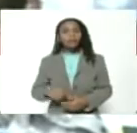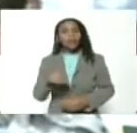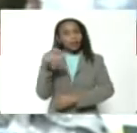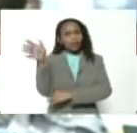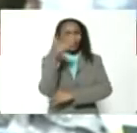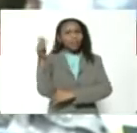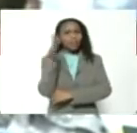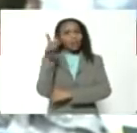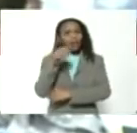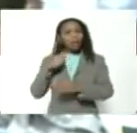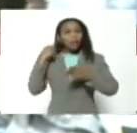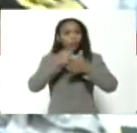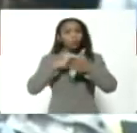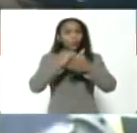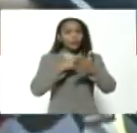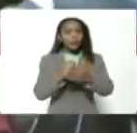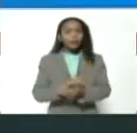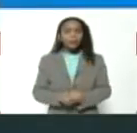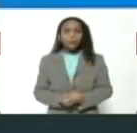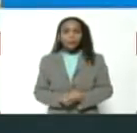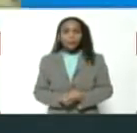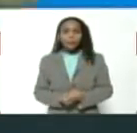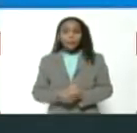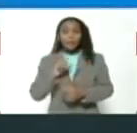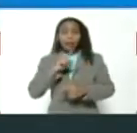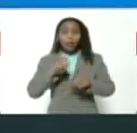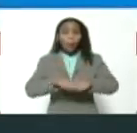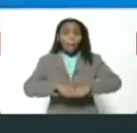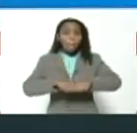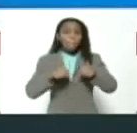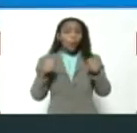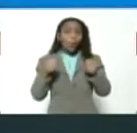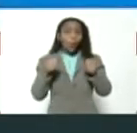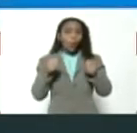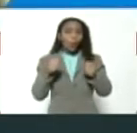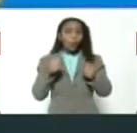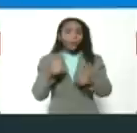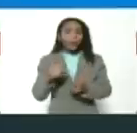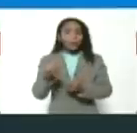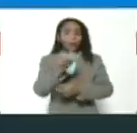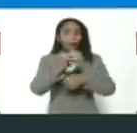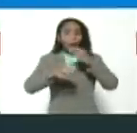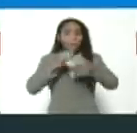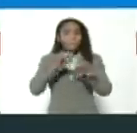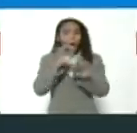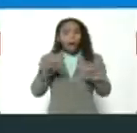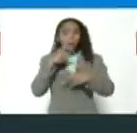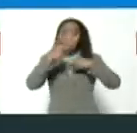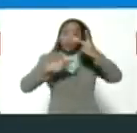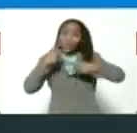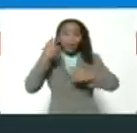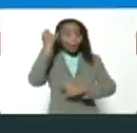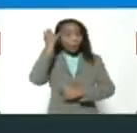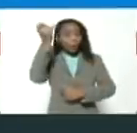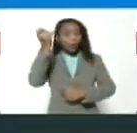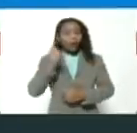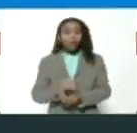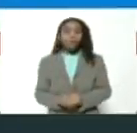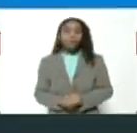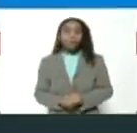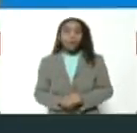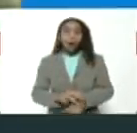lucha. Así es. Fue una ruptura de las amarras políticas ideológicas que